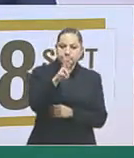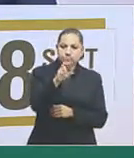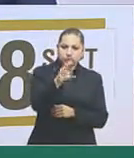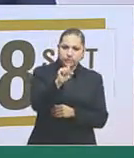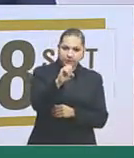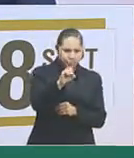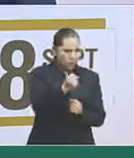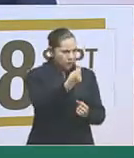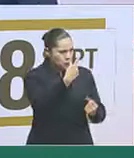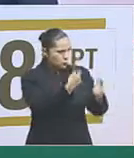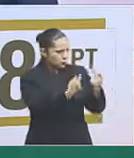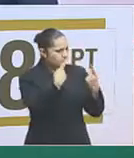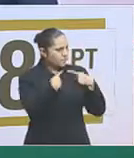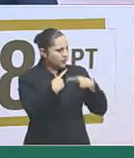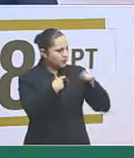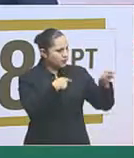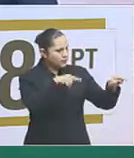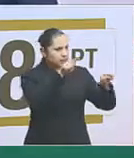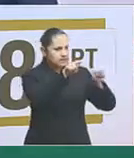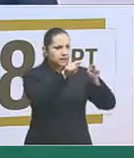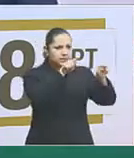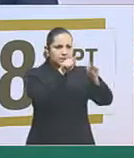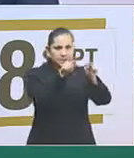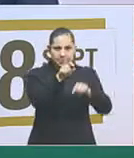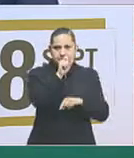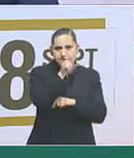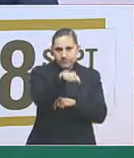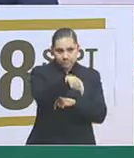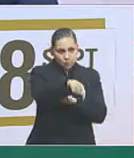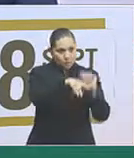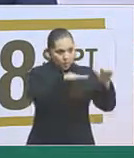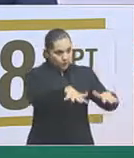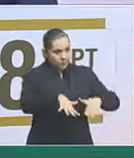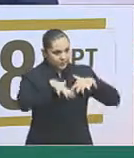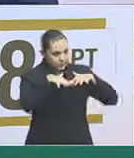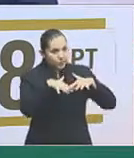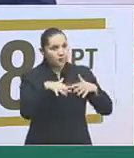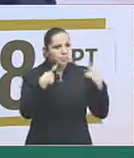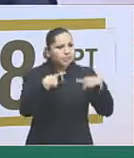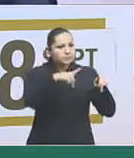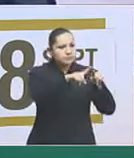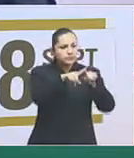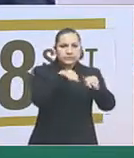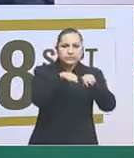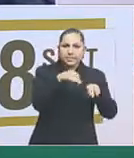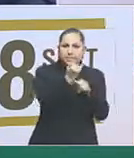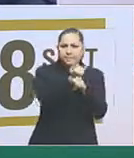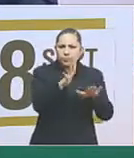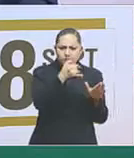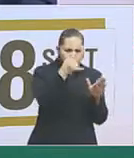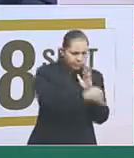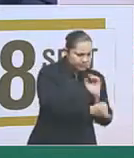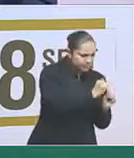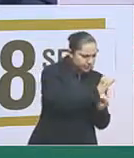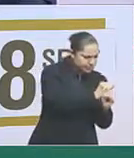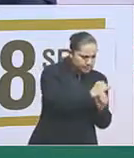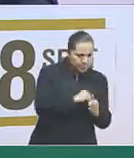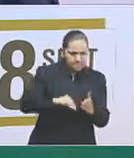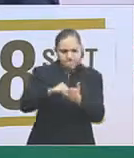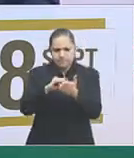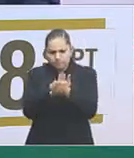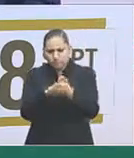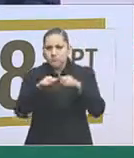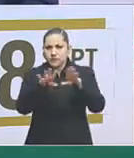que he ido viendo en el auditorio durante este trayecto obviamente ahora a maría del carmen ya